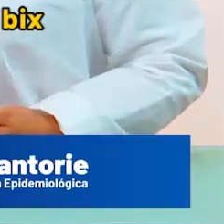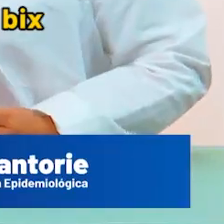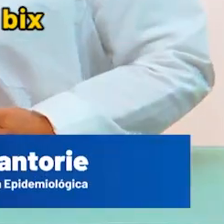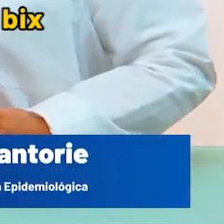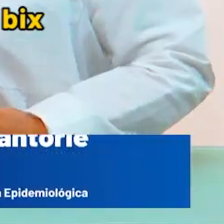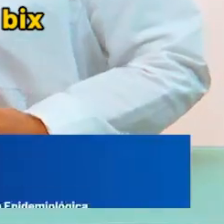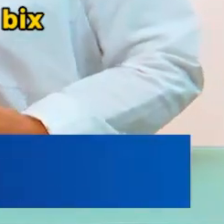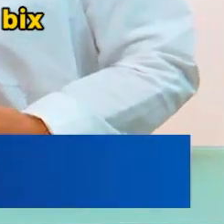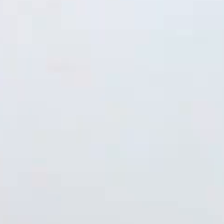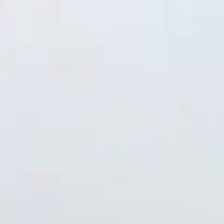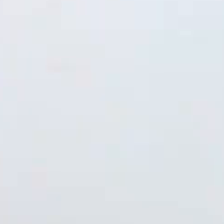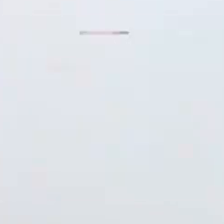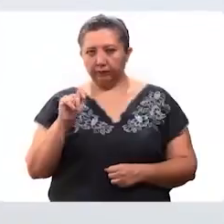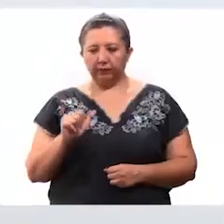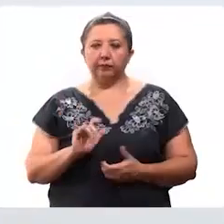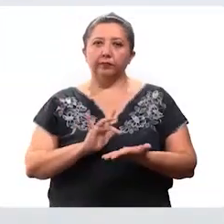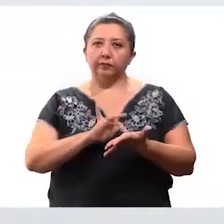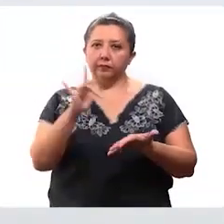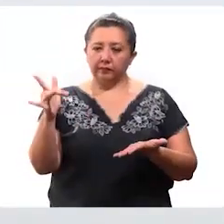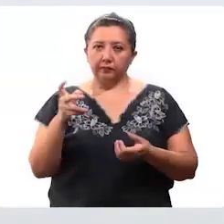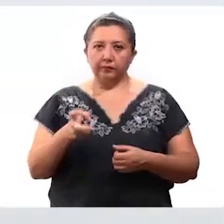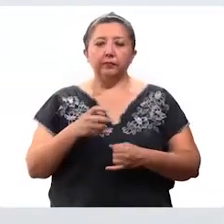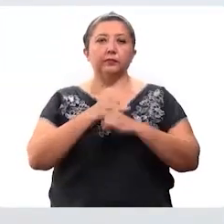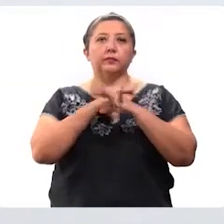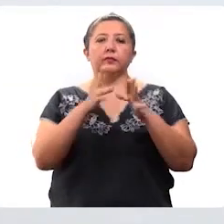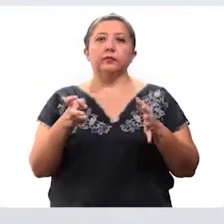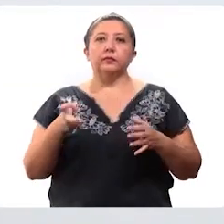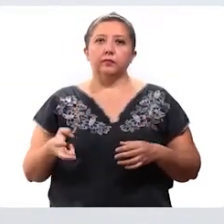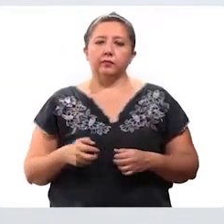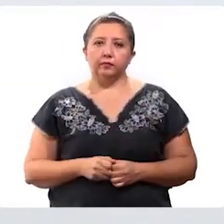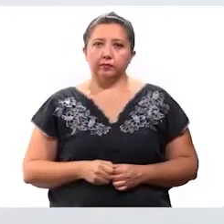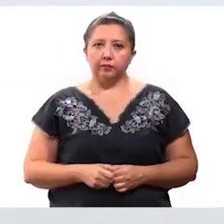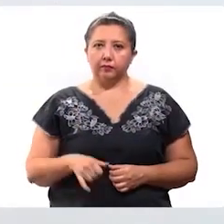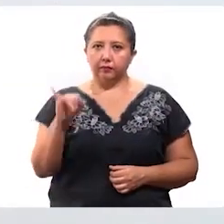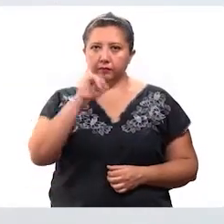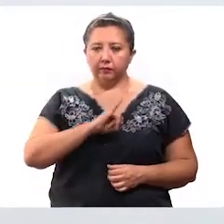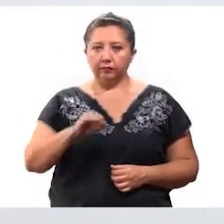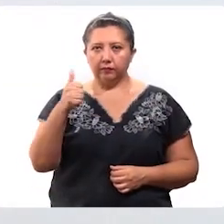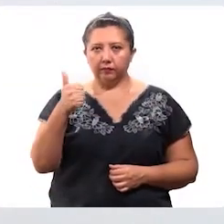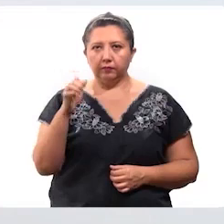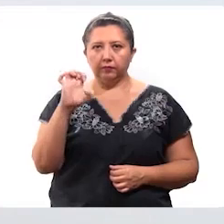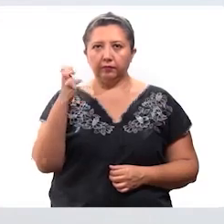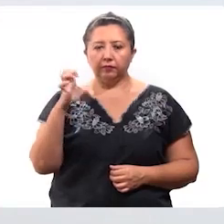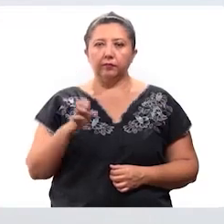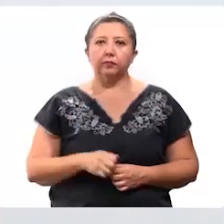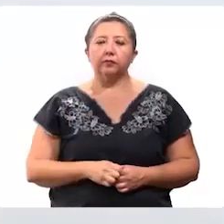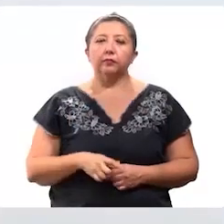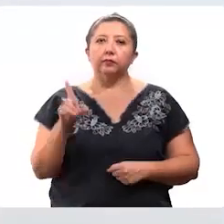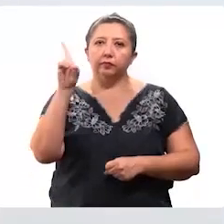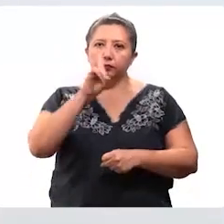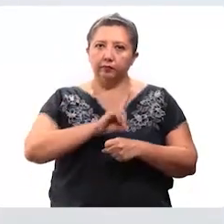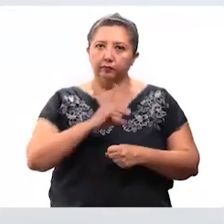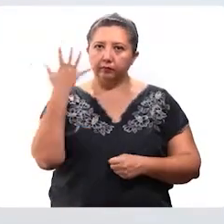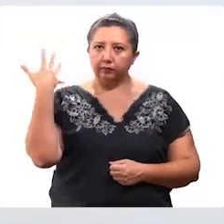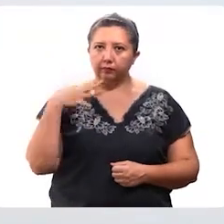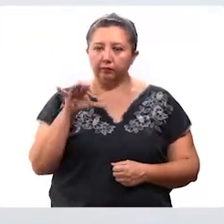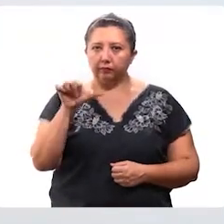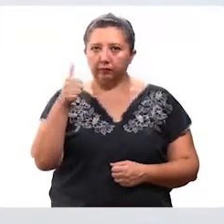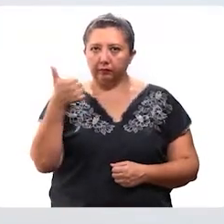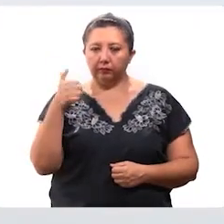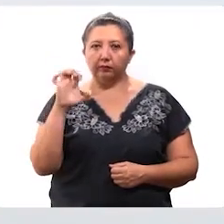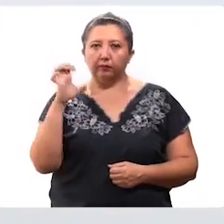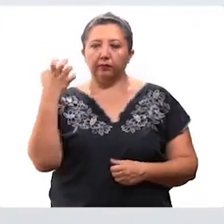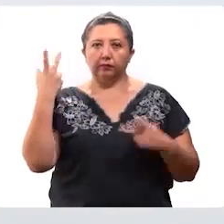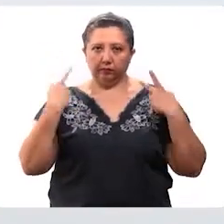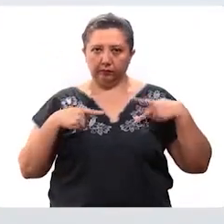Adelante, licenciada Violeta. Gracias. Este es el parte médico de este jueves 6 de enero. Los días 10 y 11 de